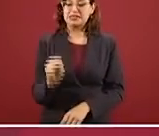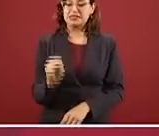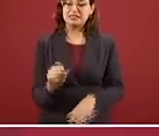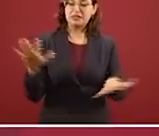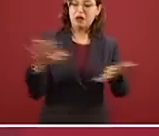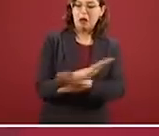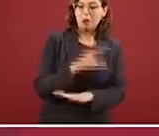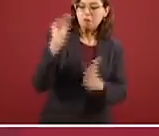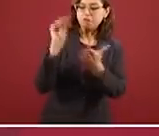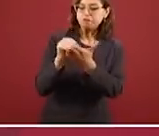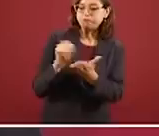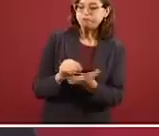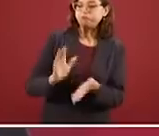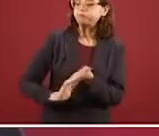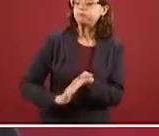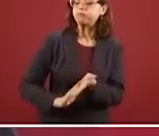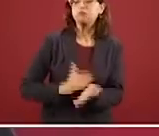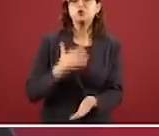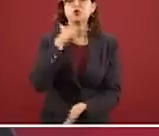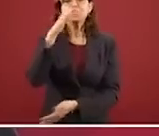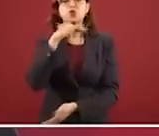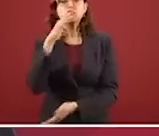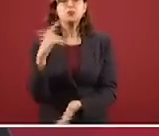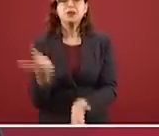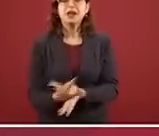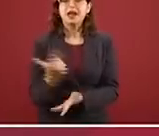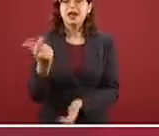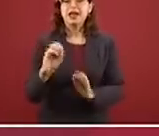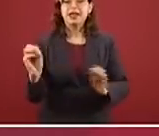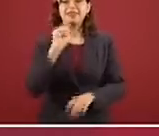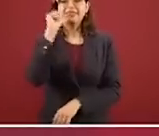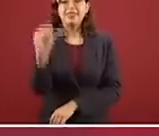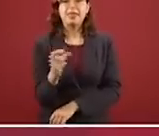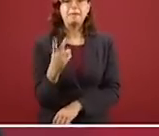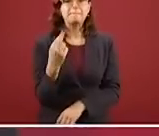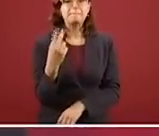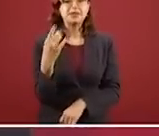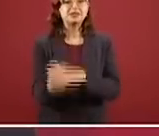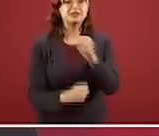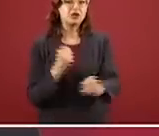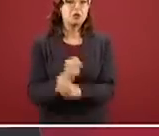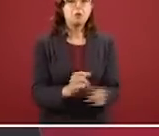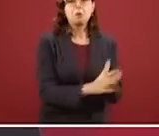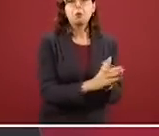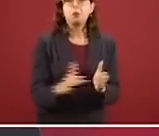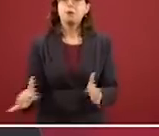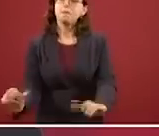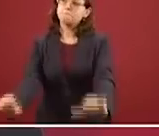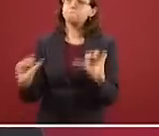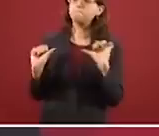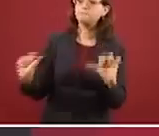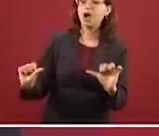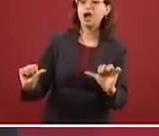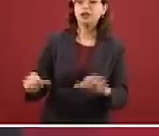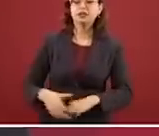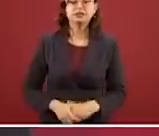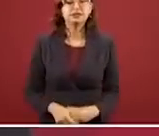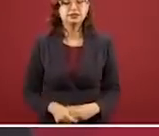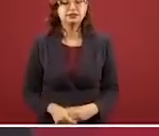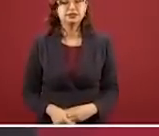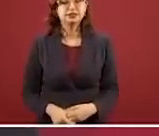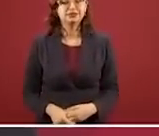considerara delito grave la corrupción. Y así estuvimos 25 años. Y era tanta